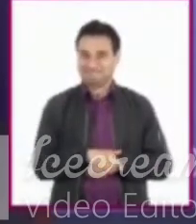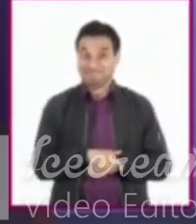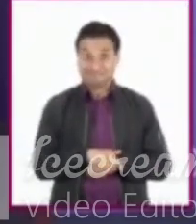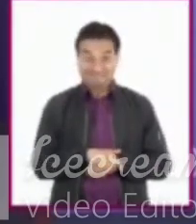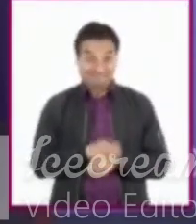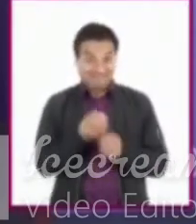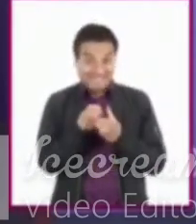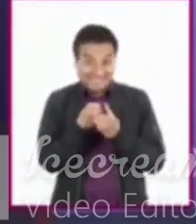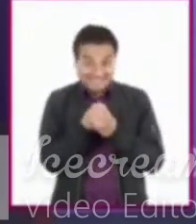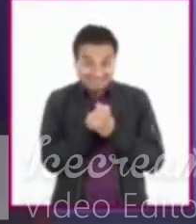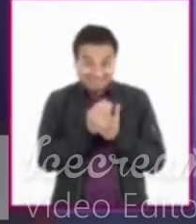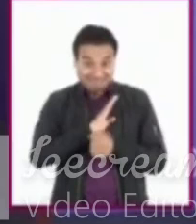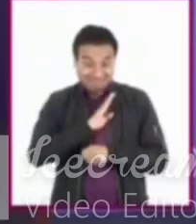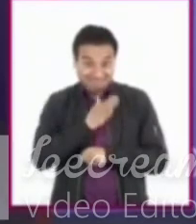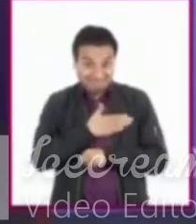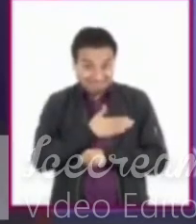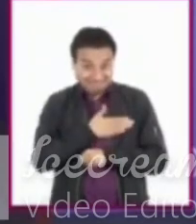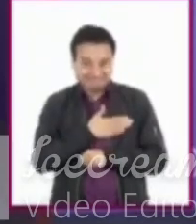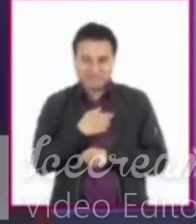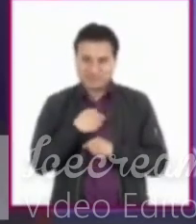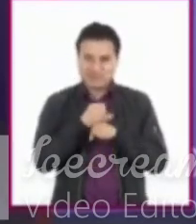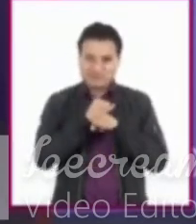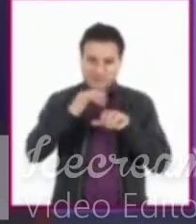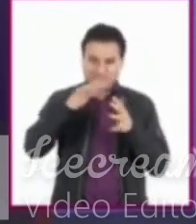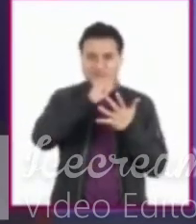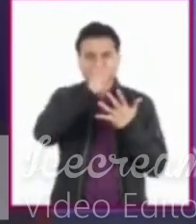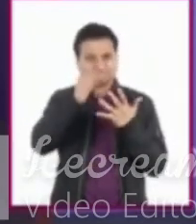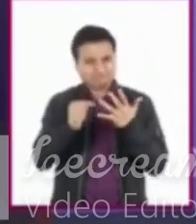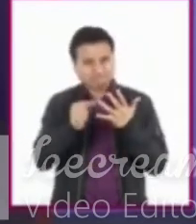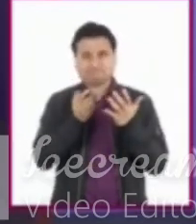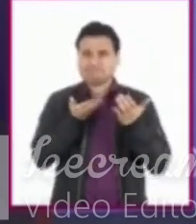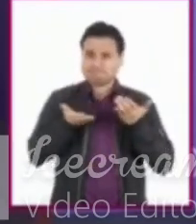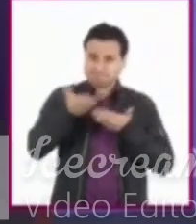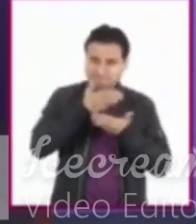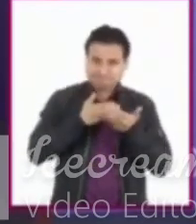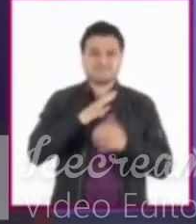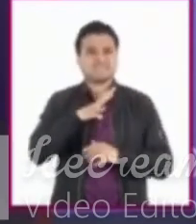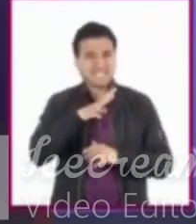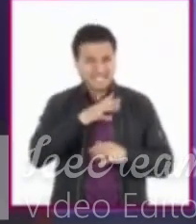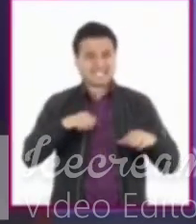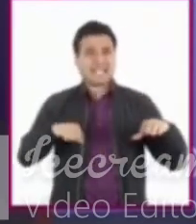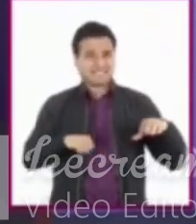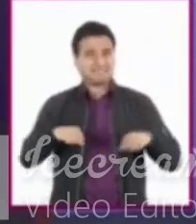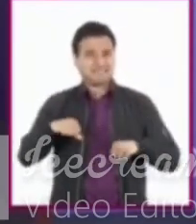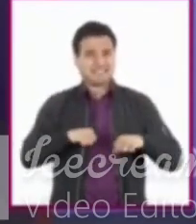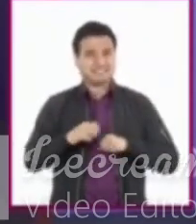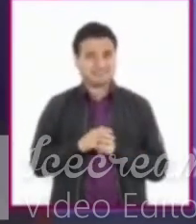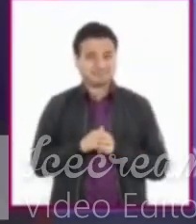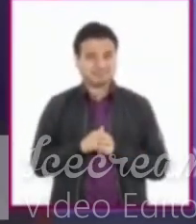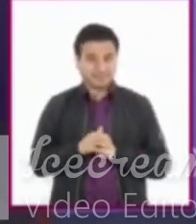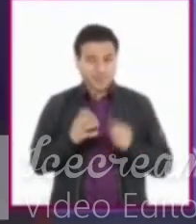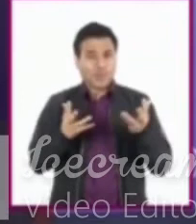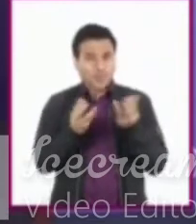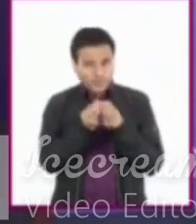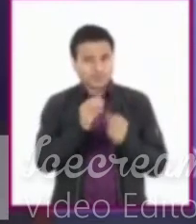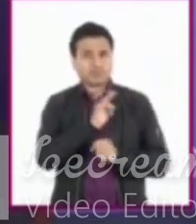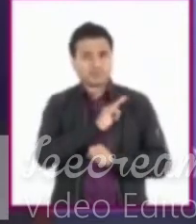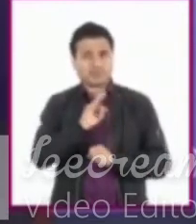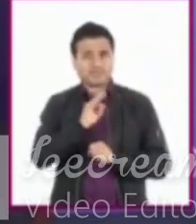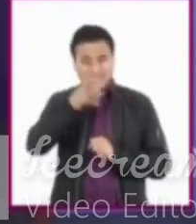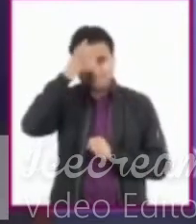clase estaré compartiendo información y desarrollando algunas actividades para que juntos podamos seguir